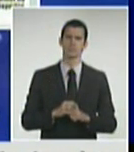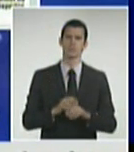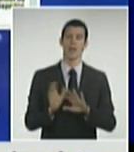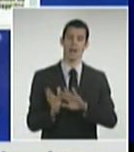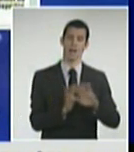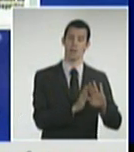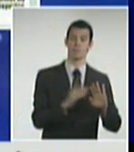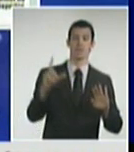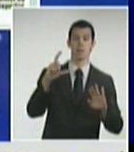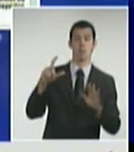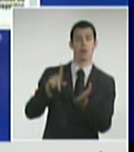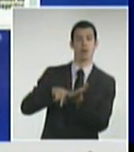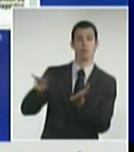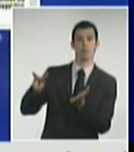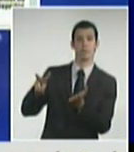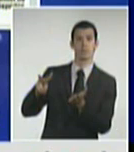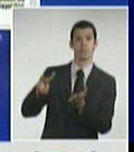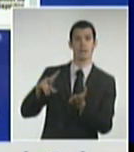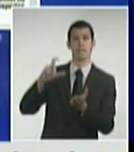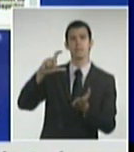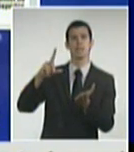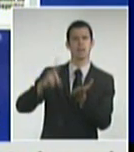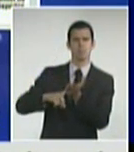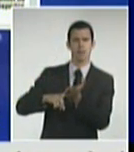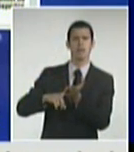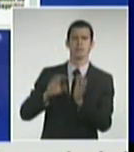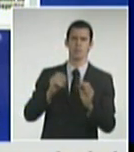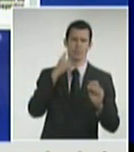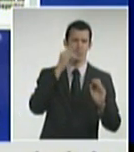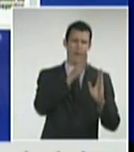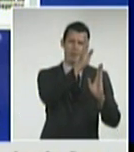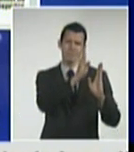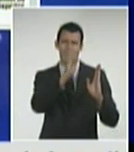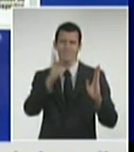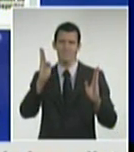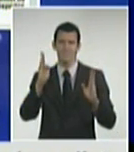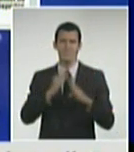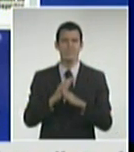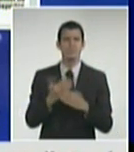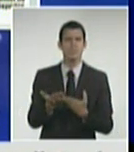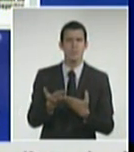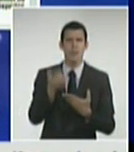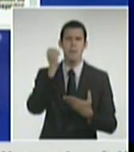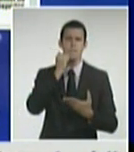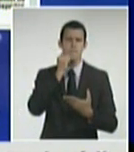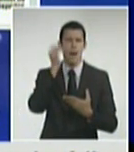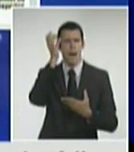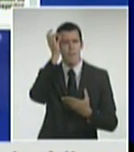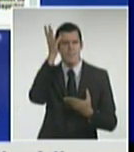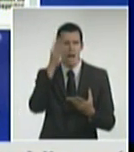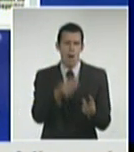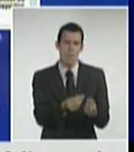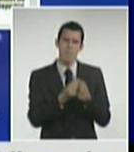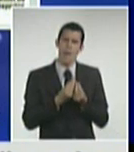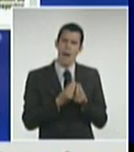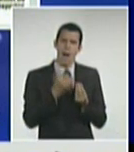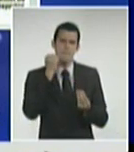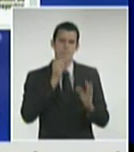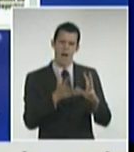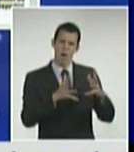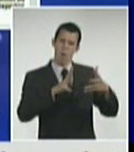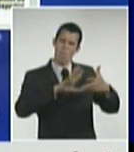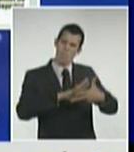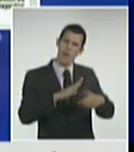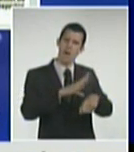de Camagüey en la posición 12. Pero fíjense la complejidad de Matanzas, que no solo se mide por